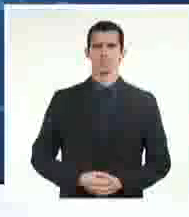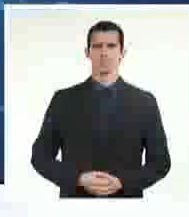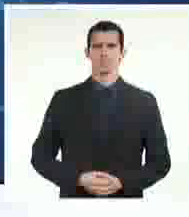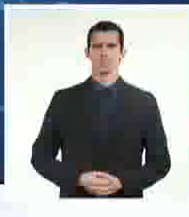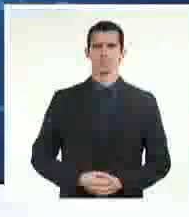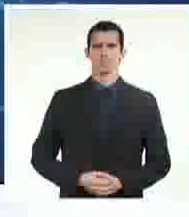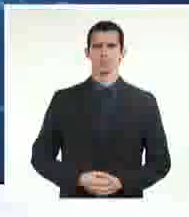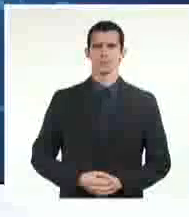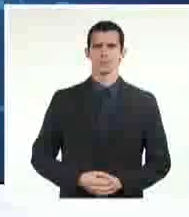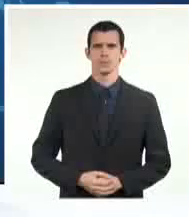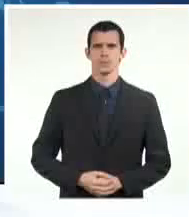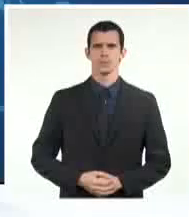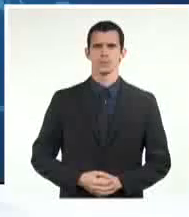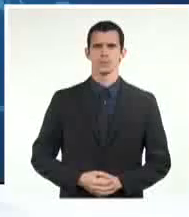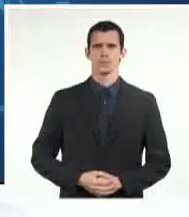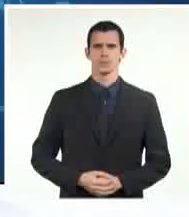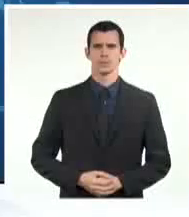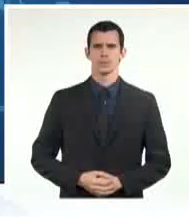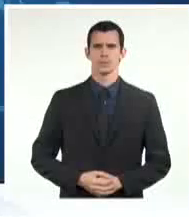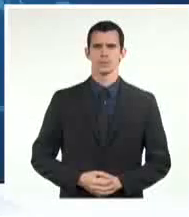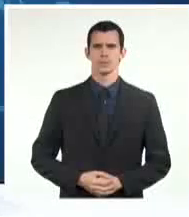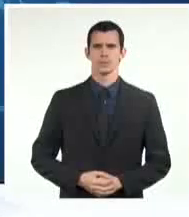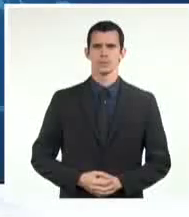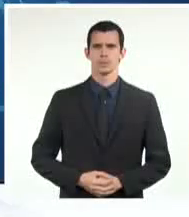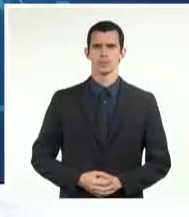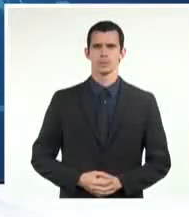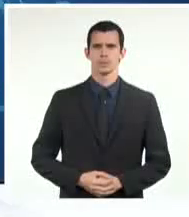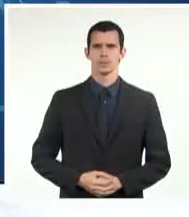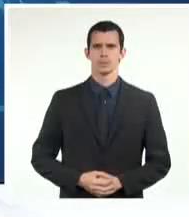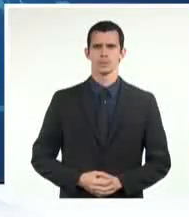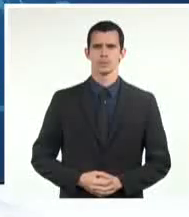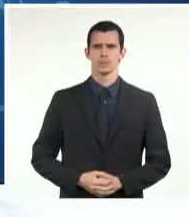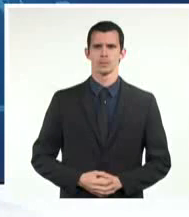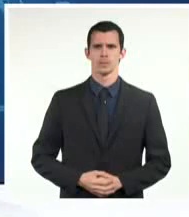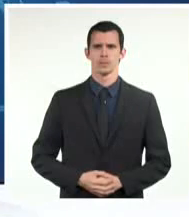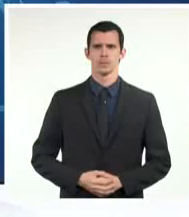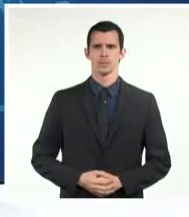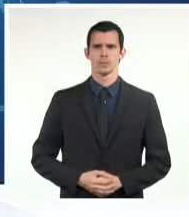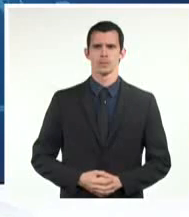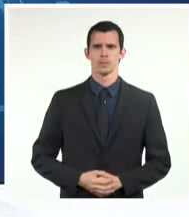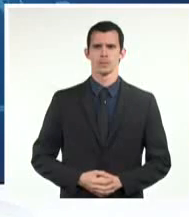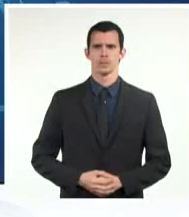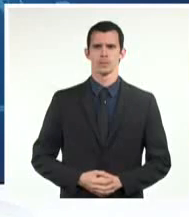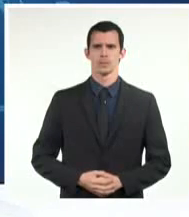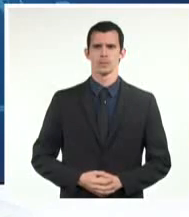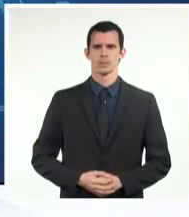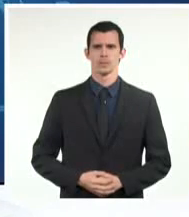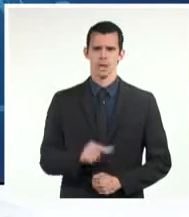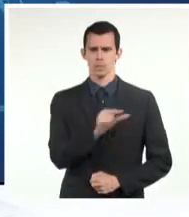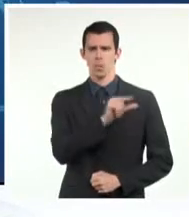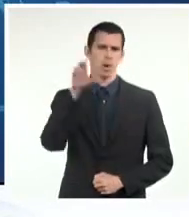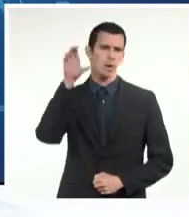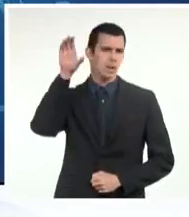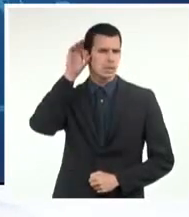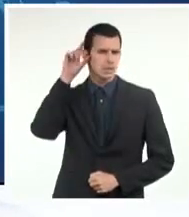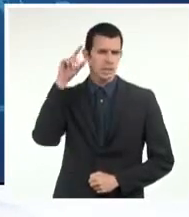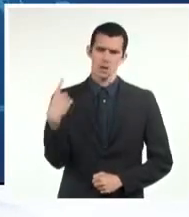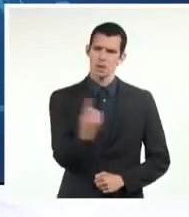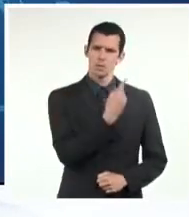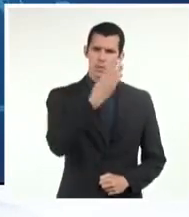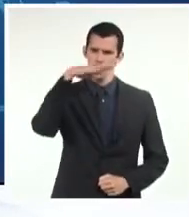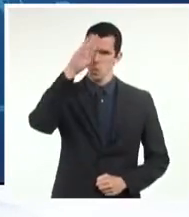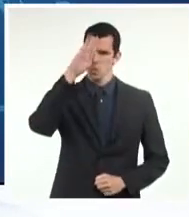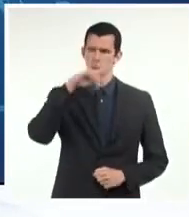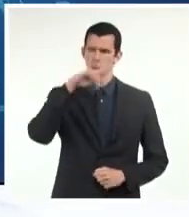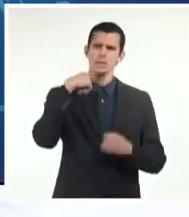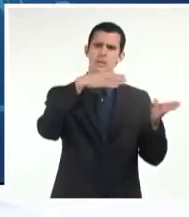Nuestro pueblo, con profundo pesar, ha conocido del fallecimiento del Papa emérito Benedicto XVI, a quien tuvo la oportunidad de acoger con